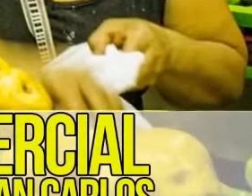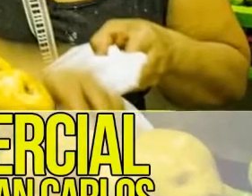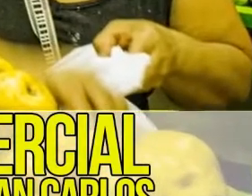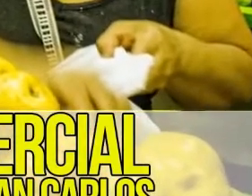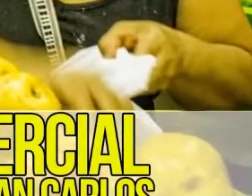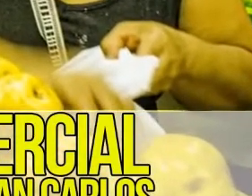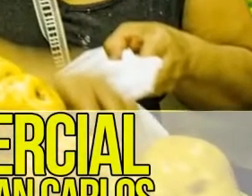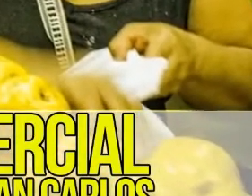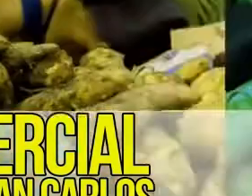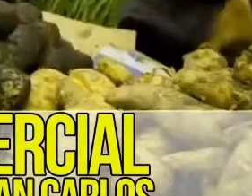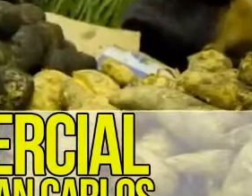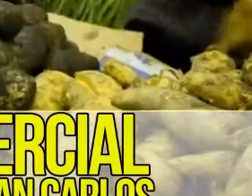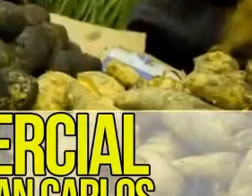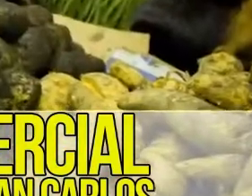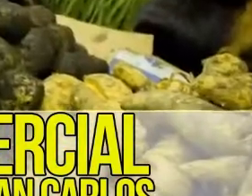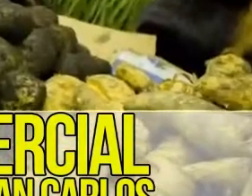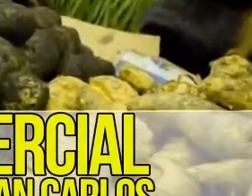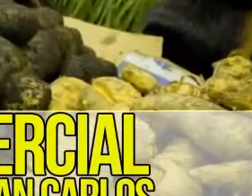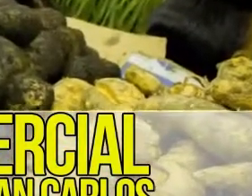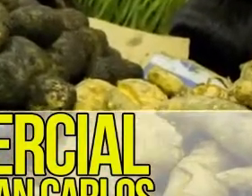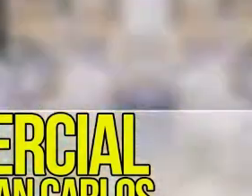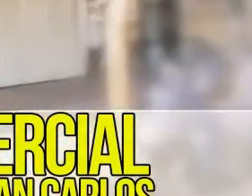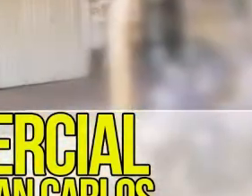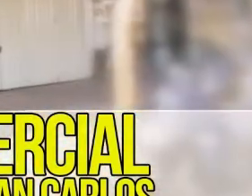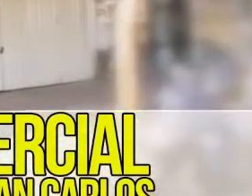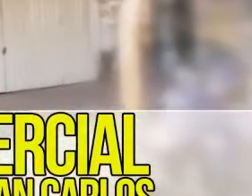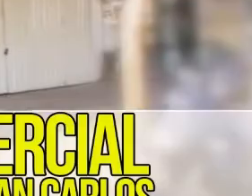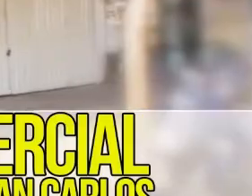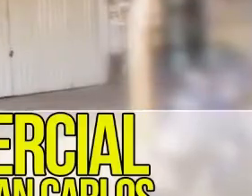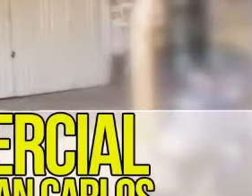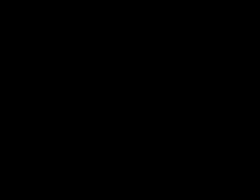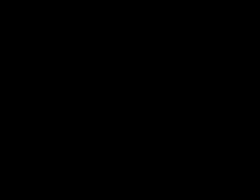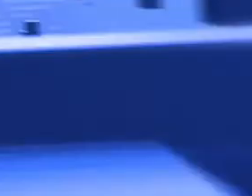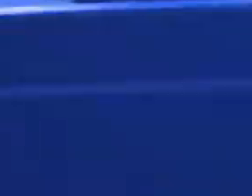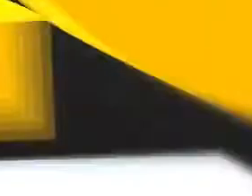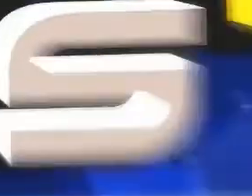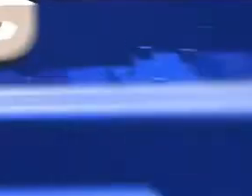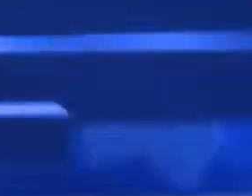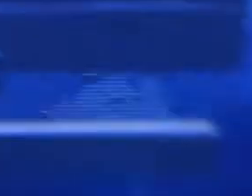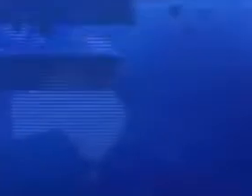para su hogar todos los días con precios incomparables.